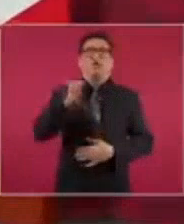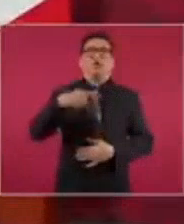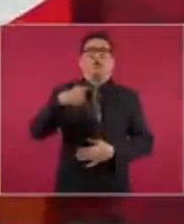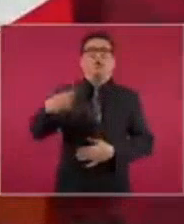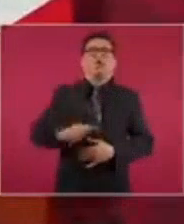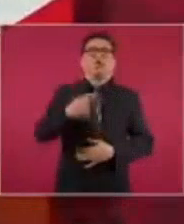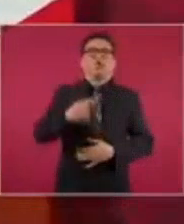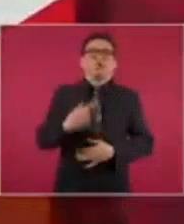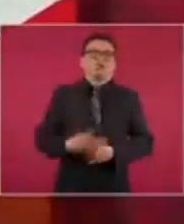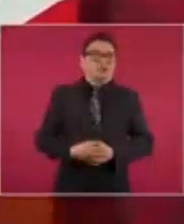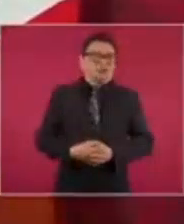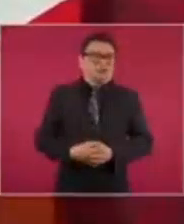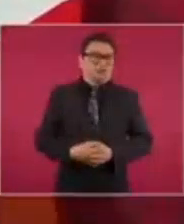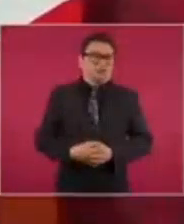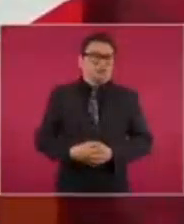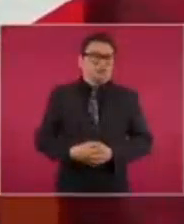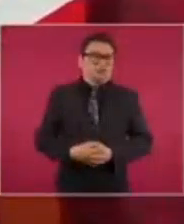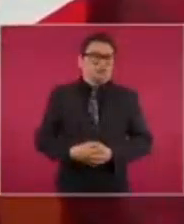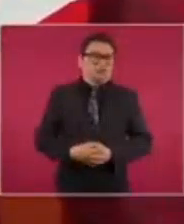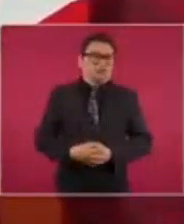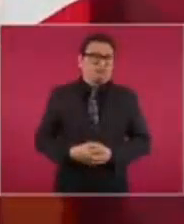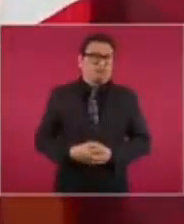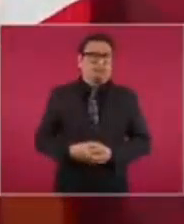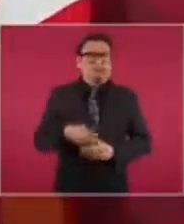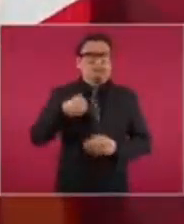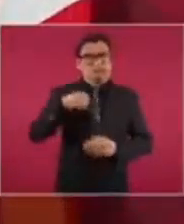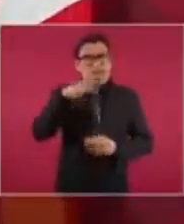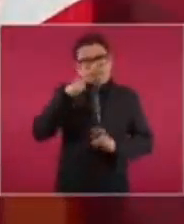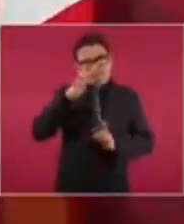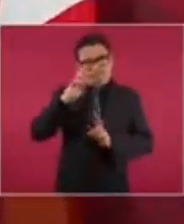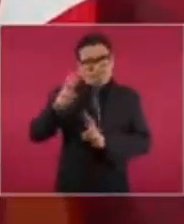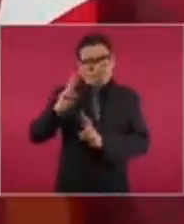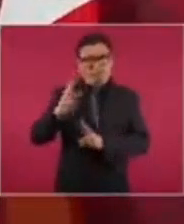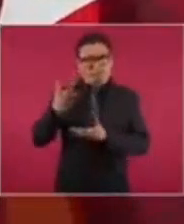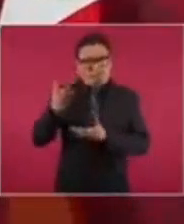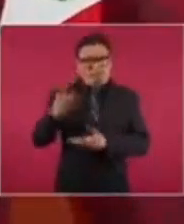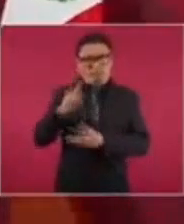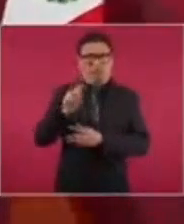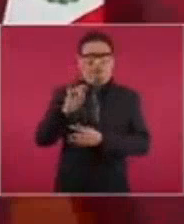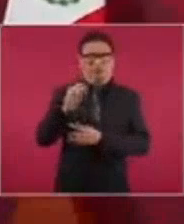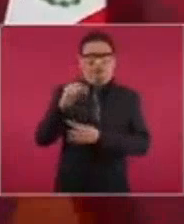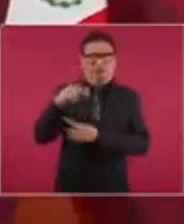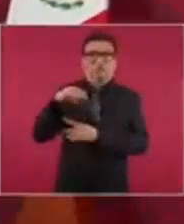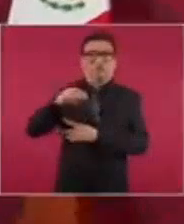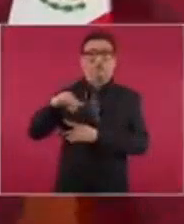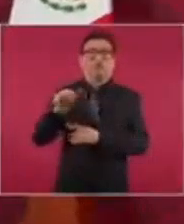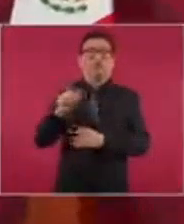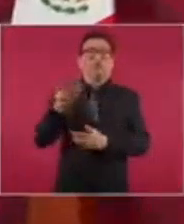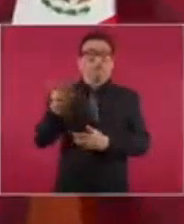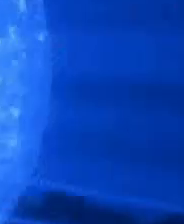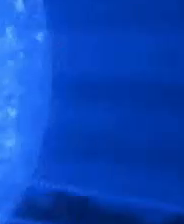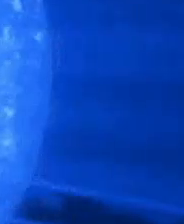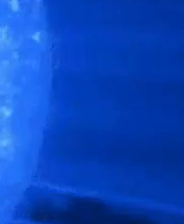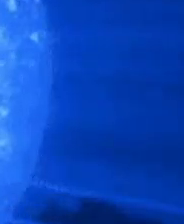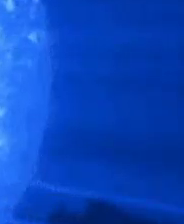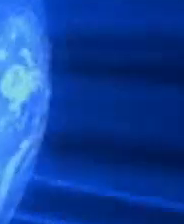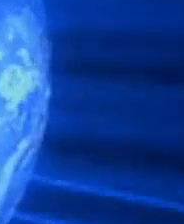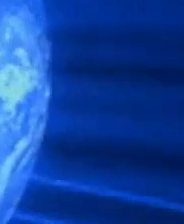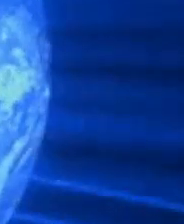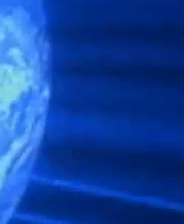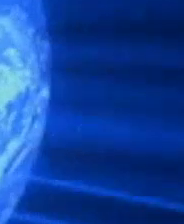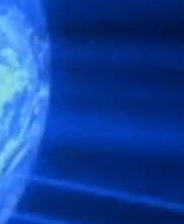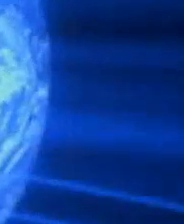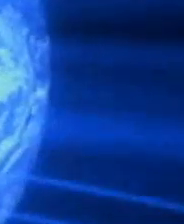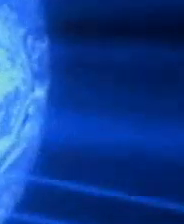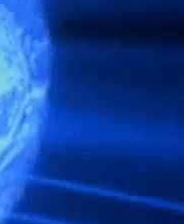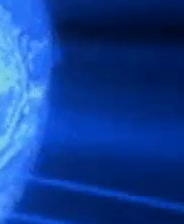es este por respeto a Tatiana vamos a esperar Alemania pues eso fue lo